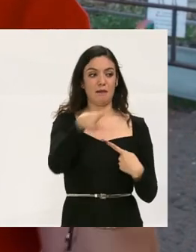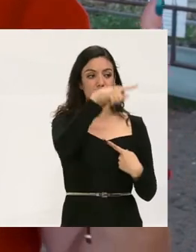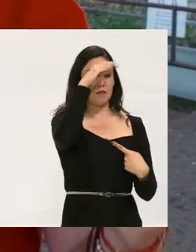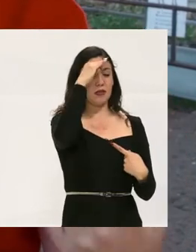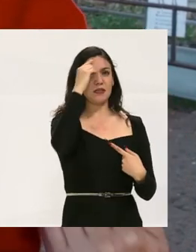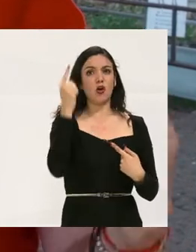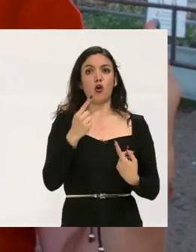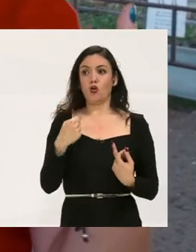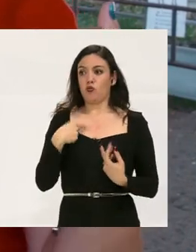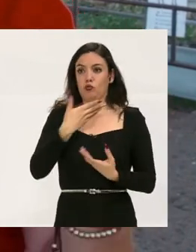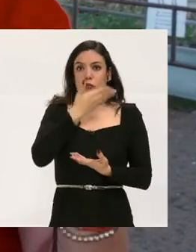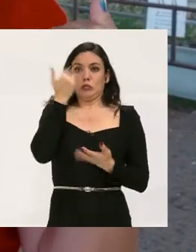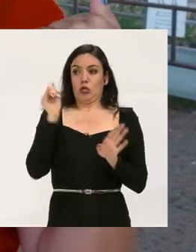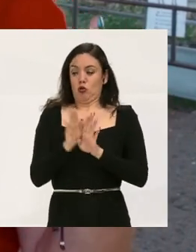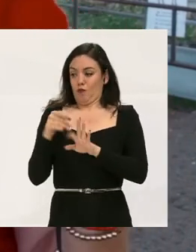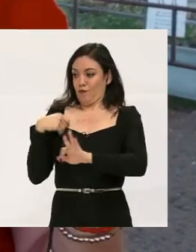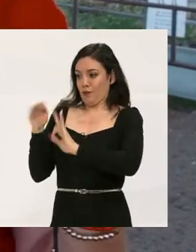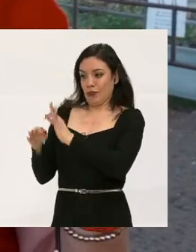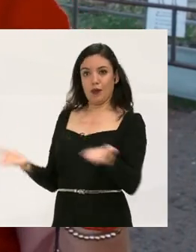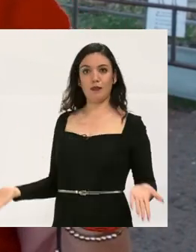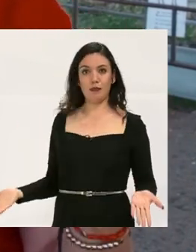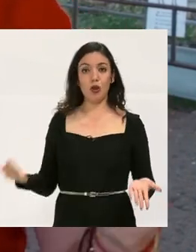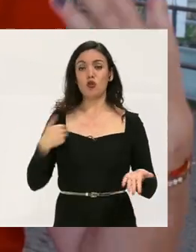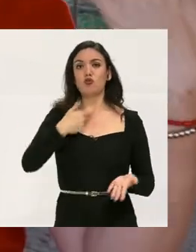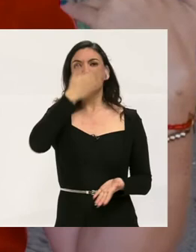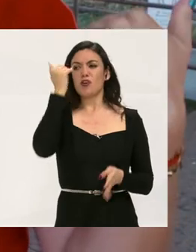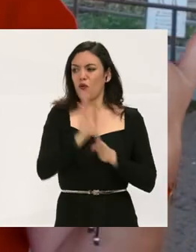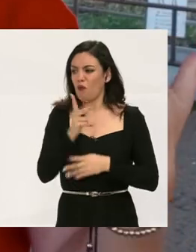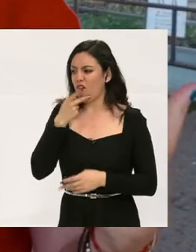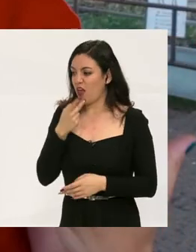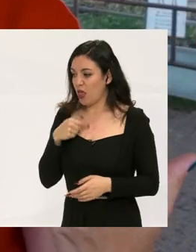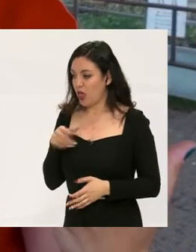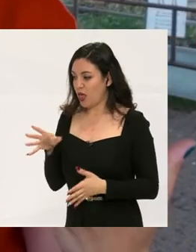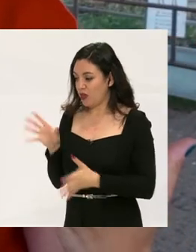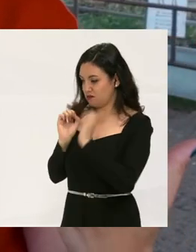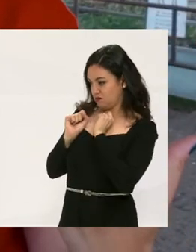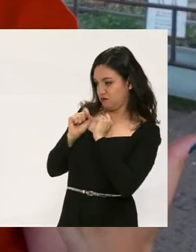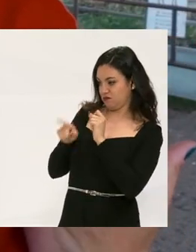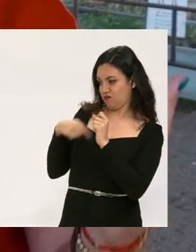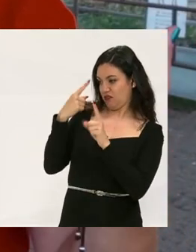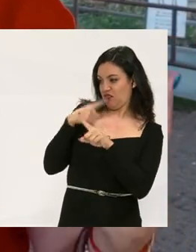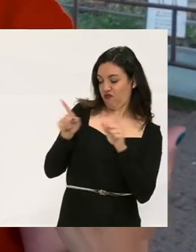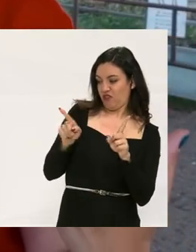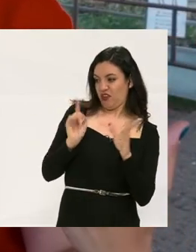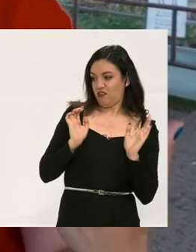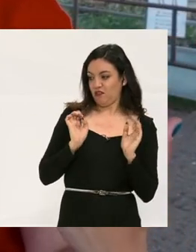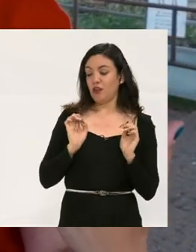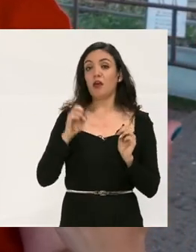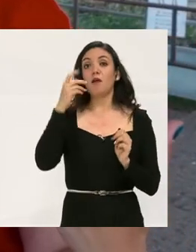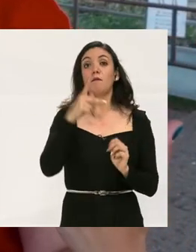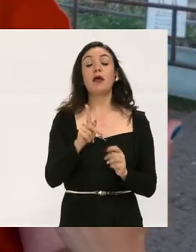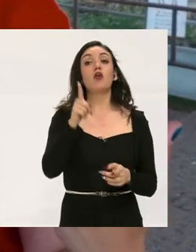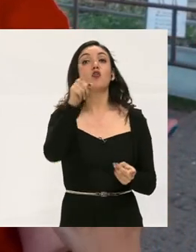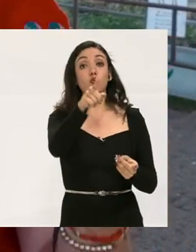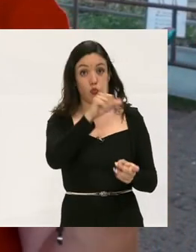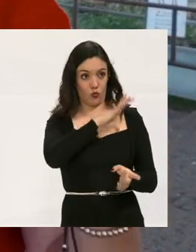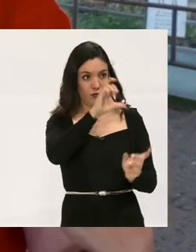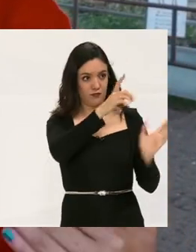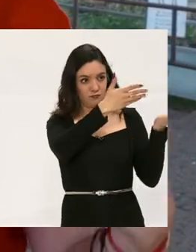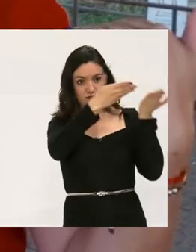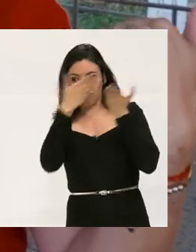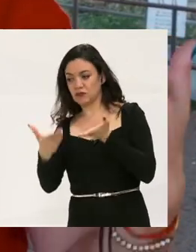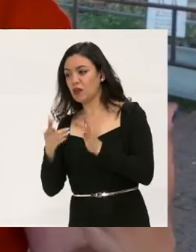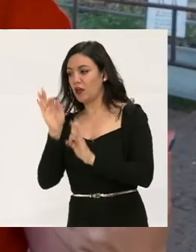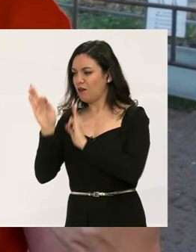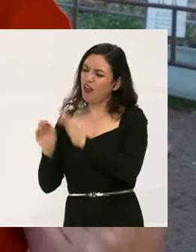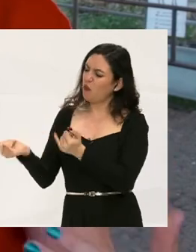temor que tiene la gente de no sé cómo tratarlo no sé ni cómo hablarle porque lo veo diferente pero si